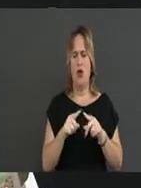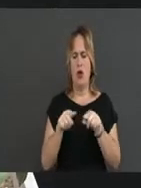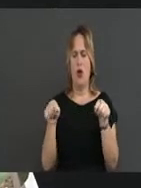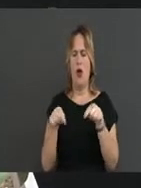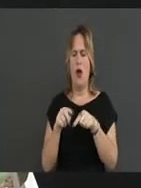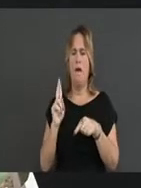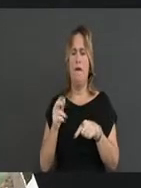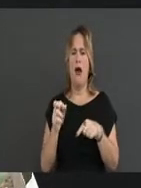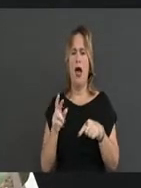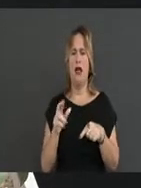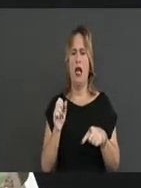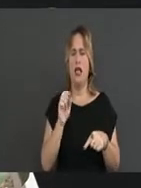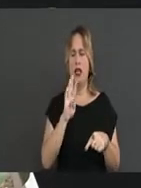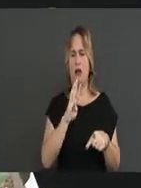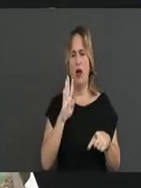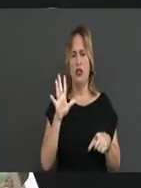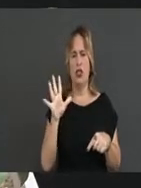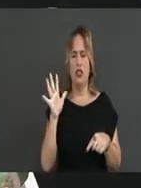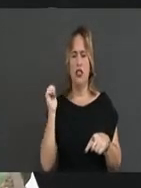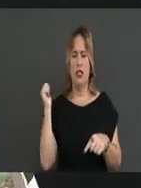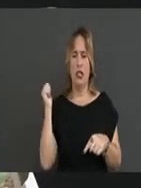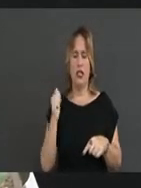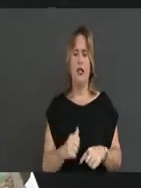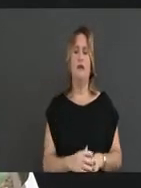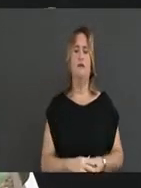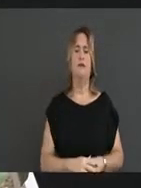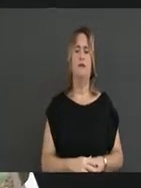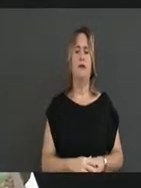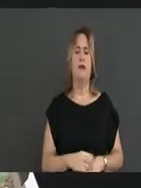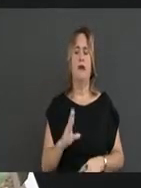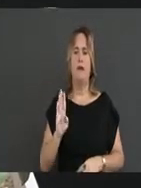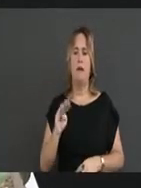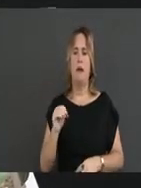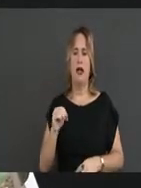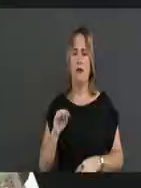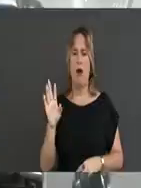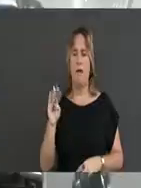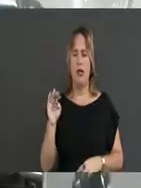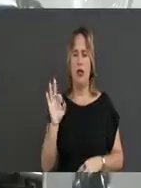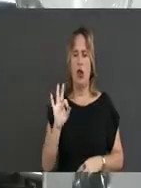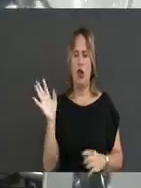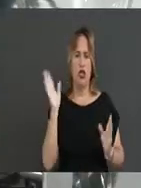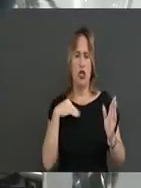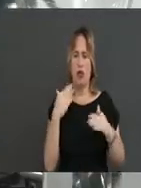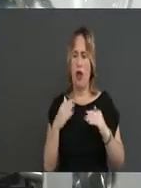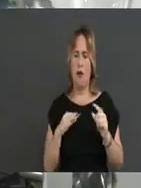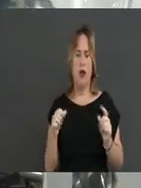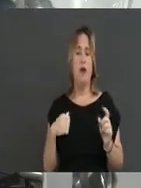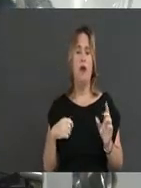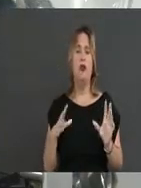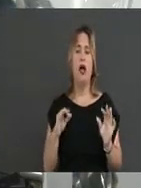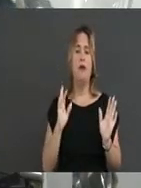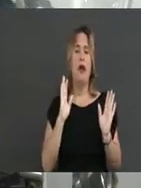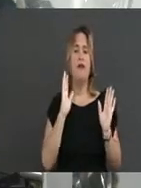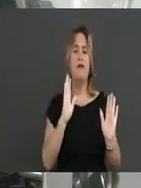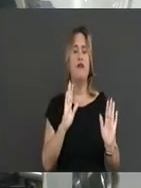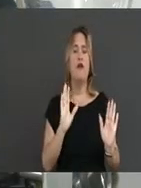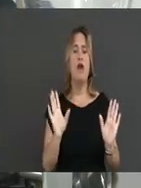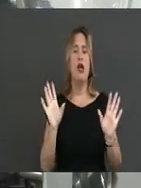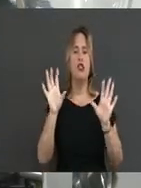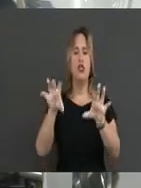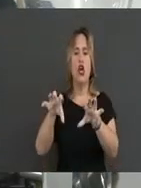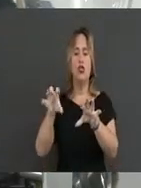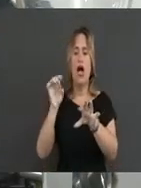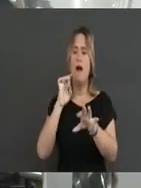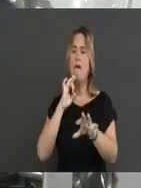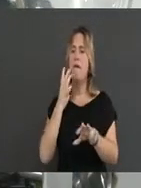de diario a cuatro días en Agüero, en los Agüero, Marimón, Micro 8, no hay dificultad. Estamos enfocados en la zona industrial,